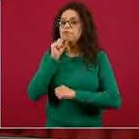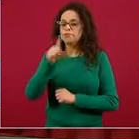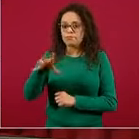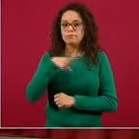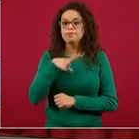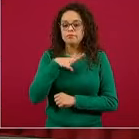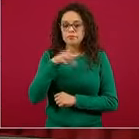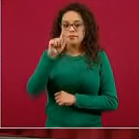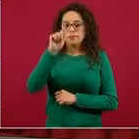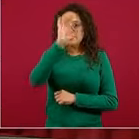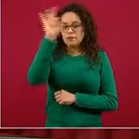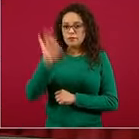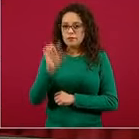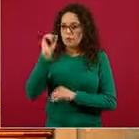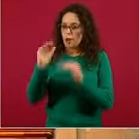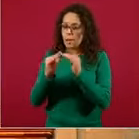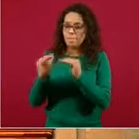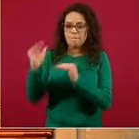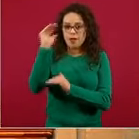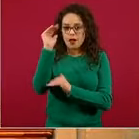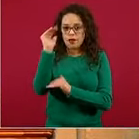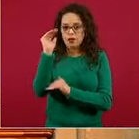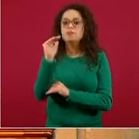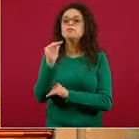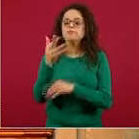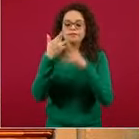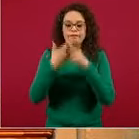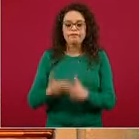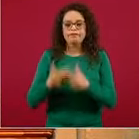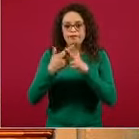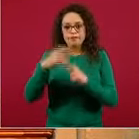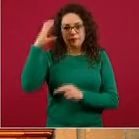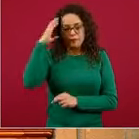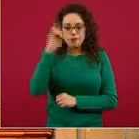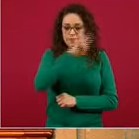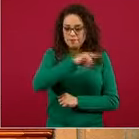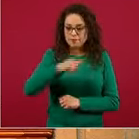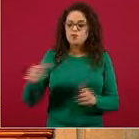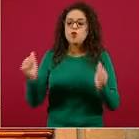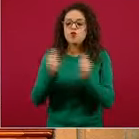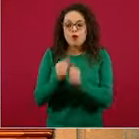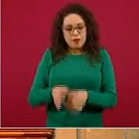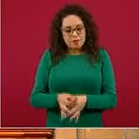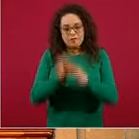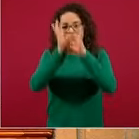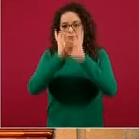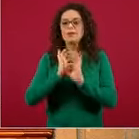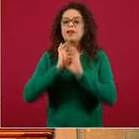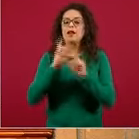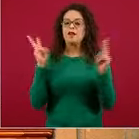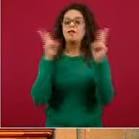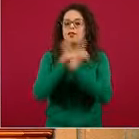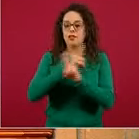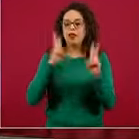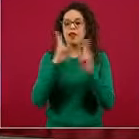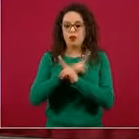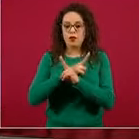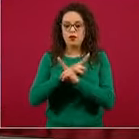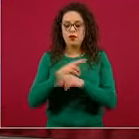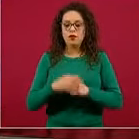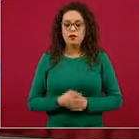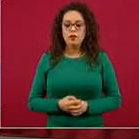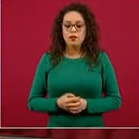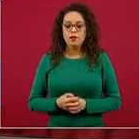más del 70% de disponibilidad de sus camas con ventilador, y esto inclusive lleva a que en